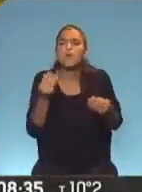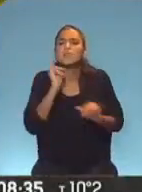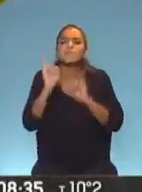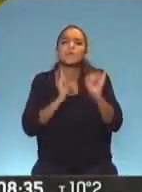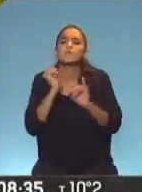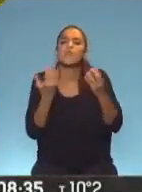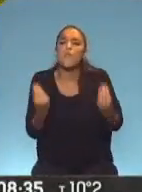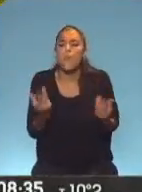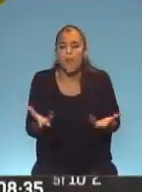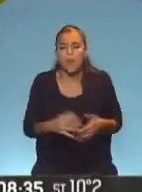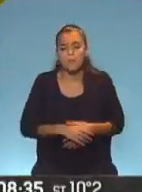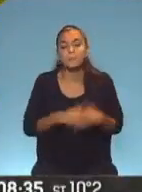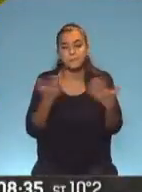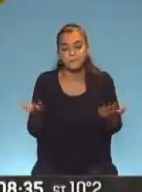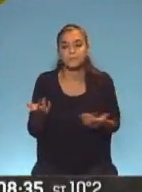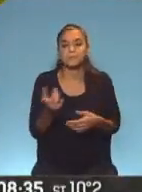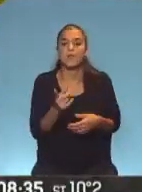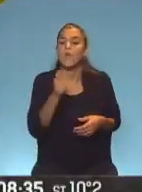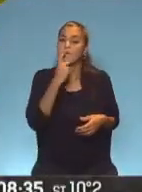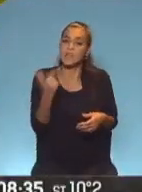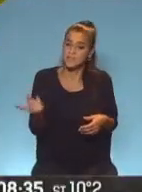explicación? Bueno, a ver, no es